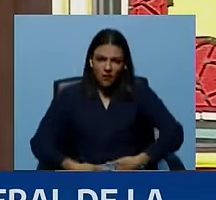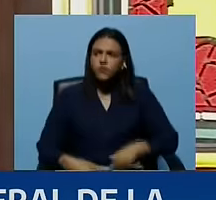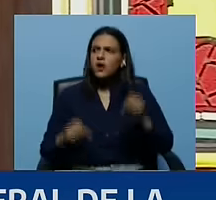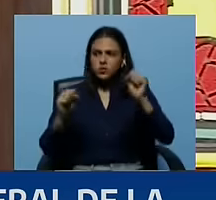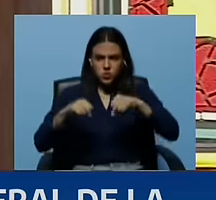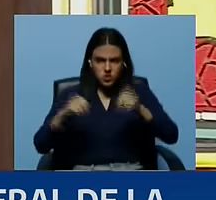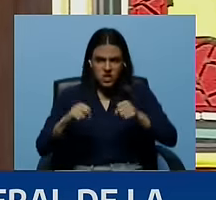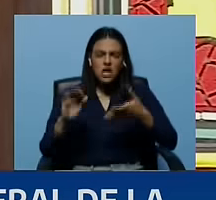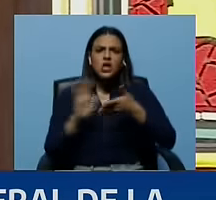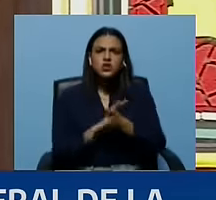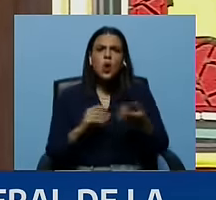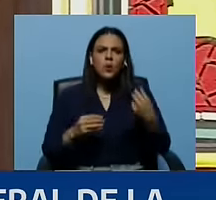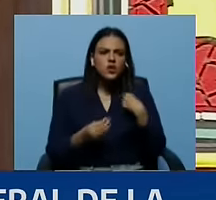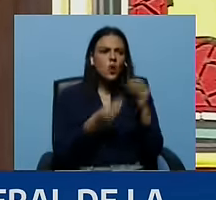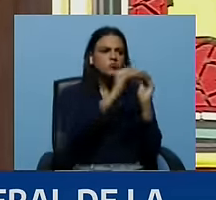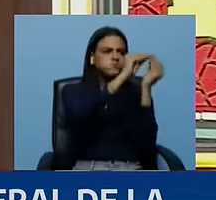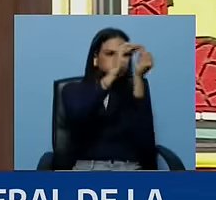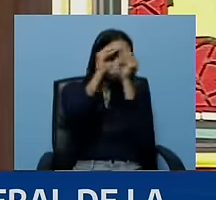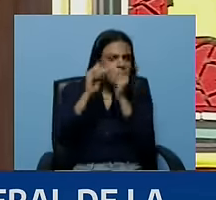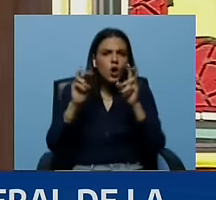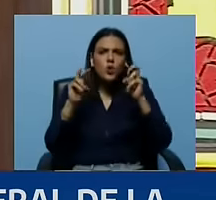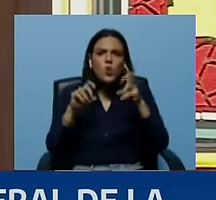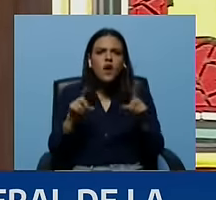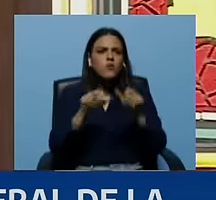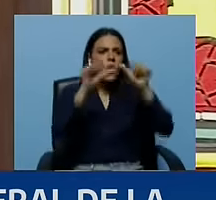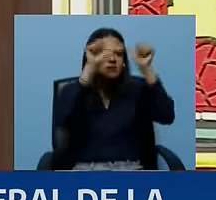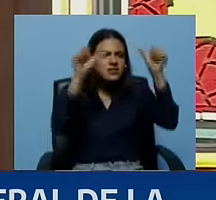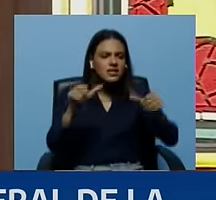por instalando un nuevo sistema de gobierno.